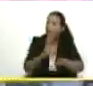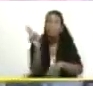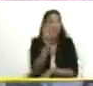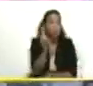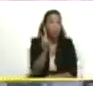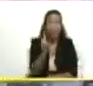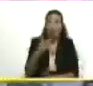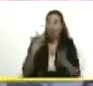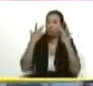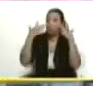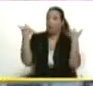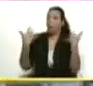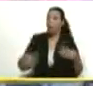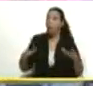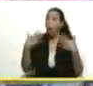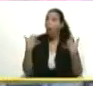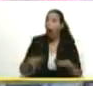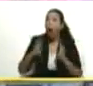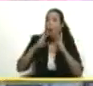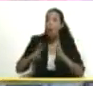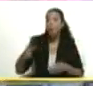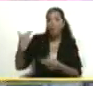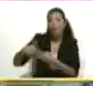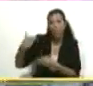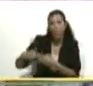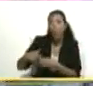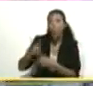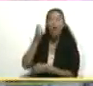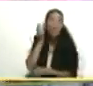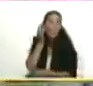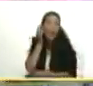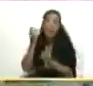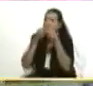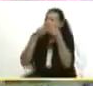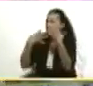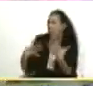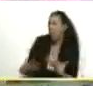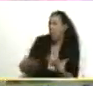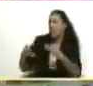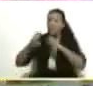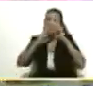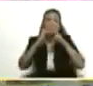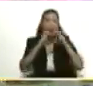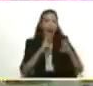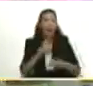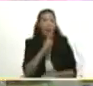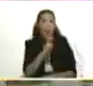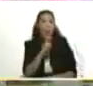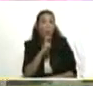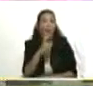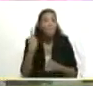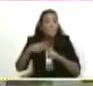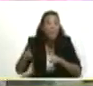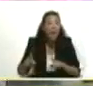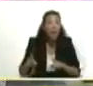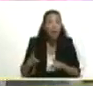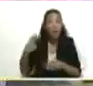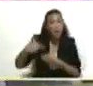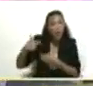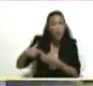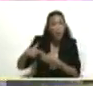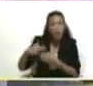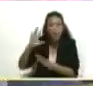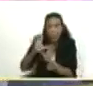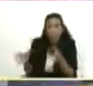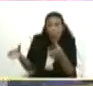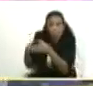Venezuela es una cosa increíble. Te hablan del petróleo, de las mujeres bonitas, de los diamantes, del oro. Pero el oro, el petróleo y el